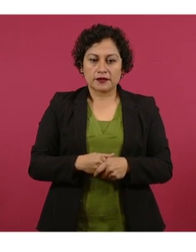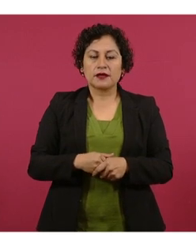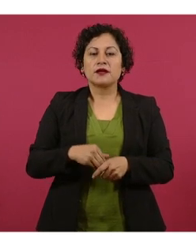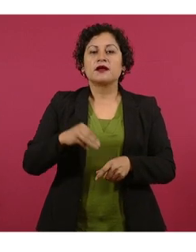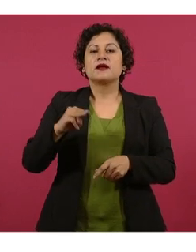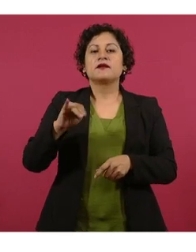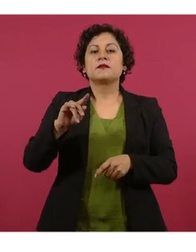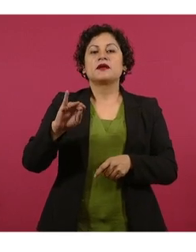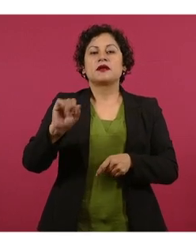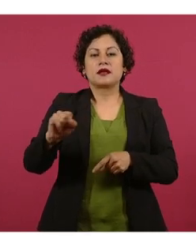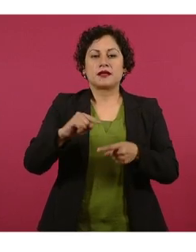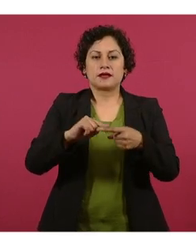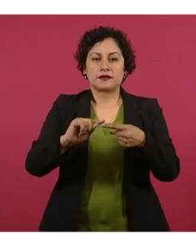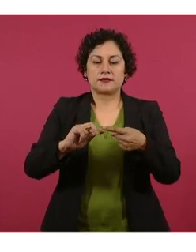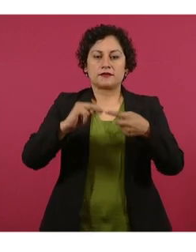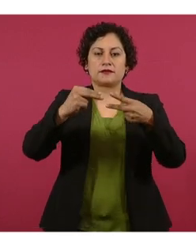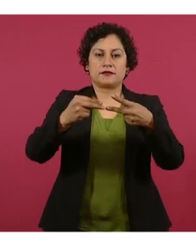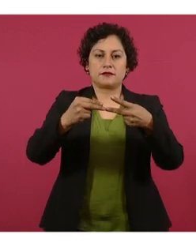63-32.